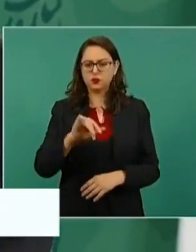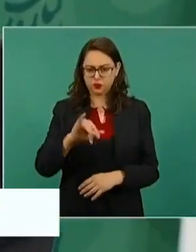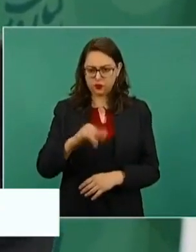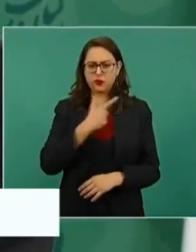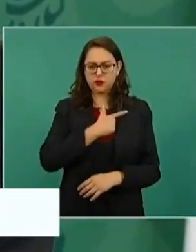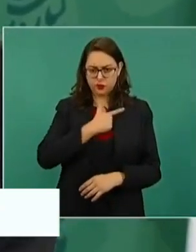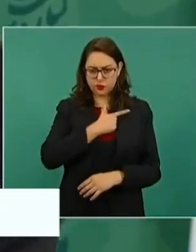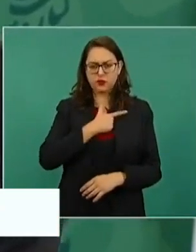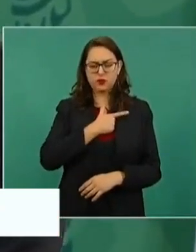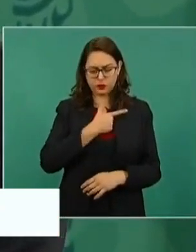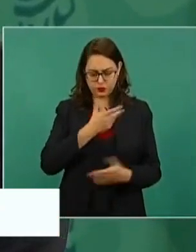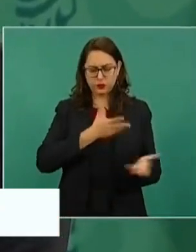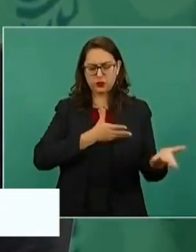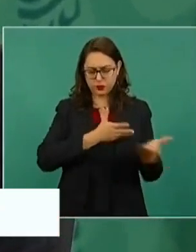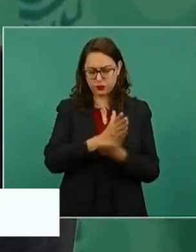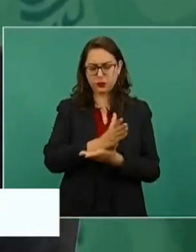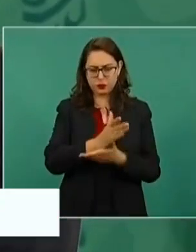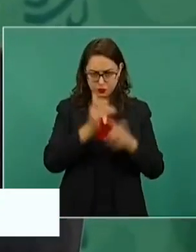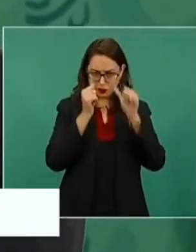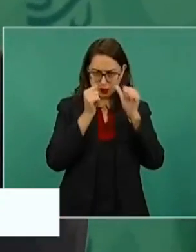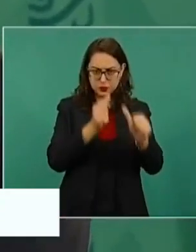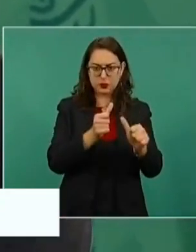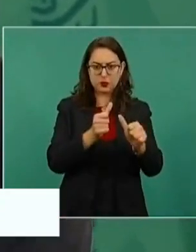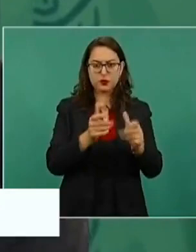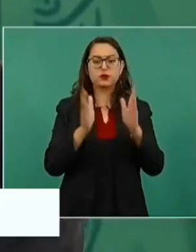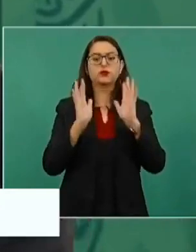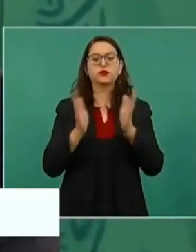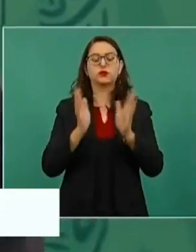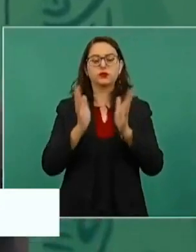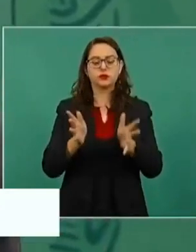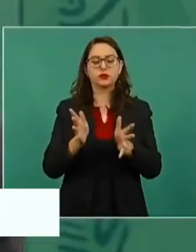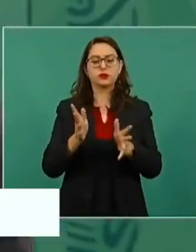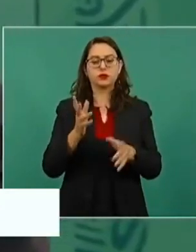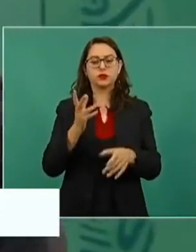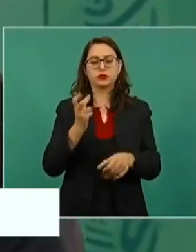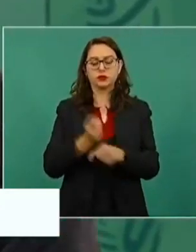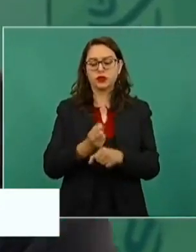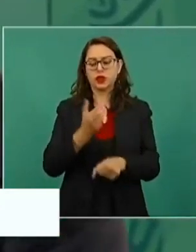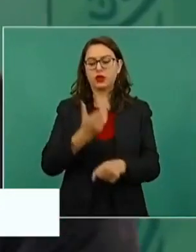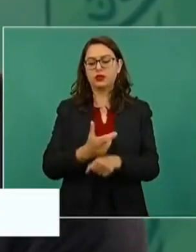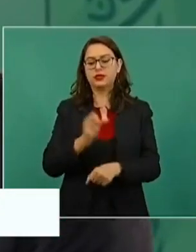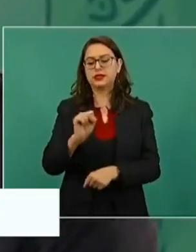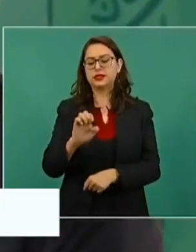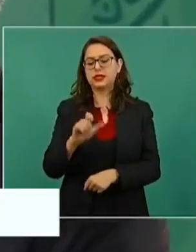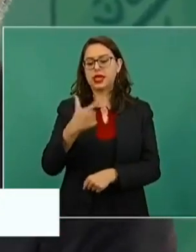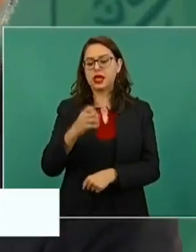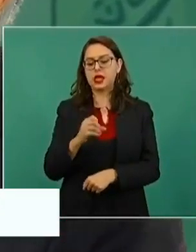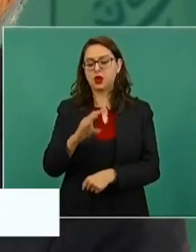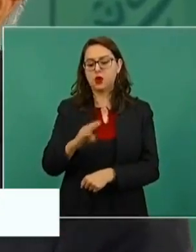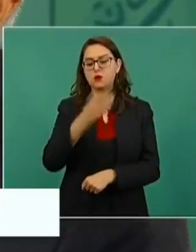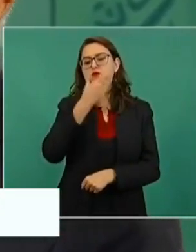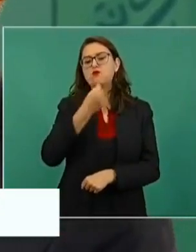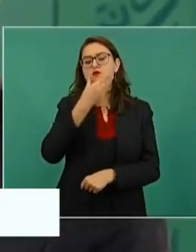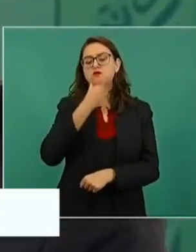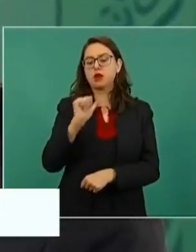hacer, ya le di instrucciones al secretario de Gobernación, Adán